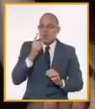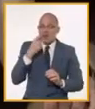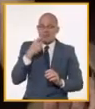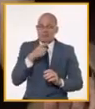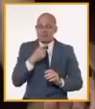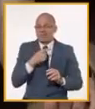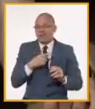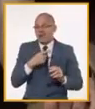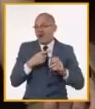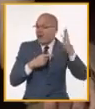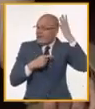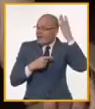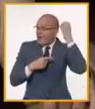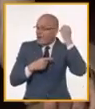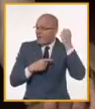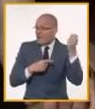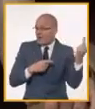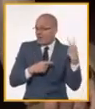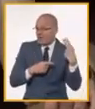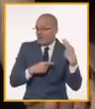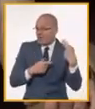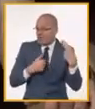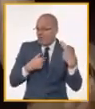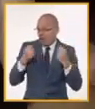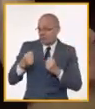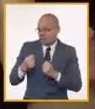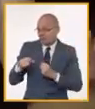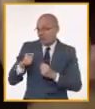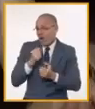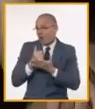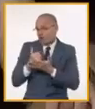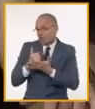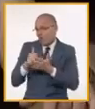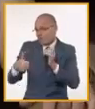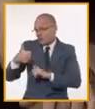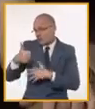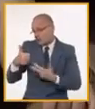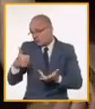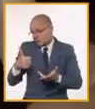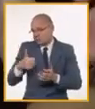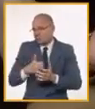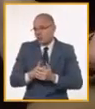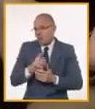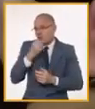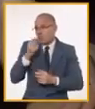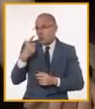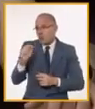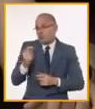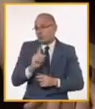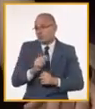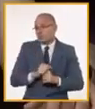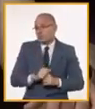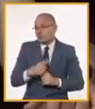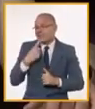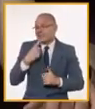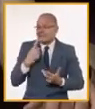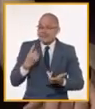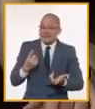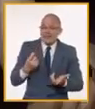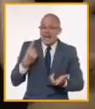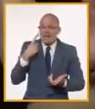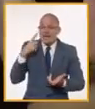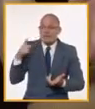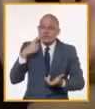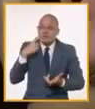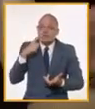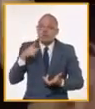me mandó, etcétera, etcétera, etcétera. Y entonces no puedo irme. Entonces, bueno, tendría que ser, yo se lo digo, ¿no? Tiene que ser él o Fidel.